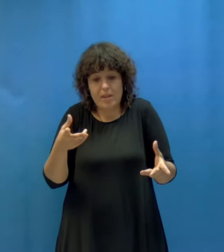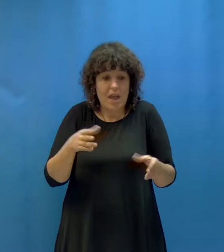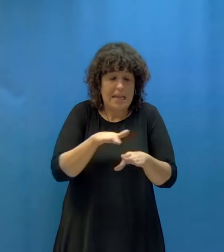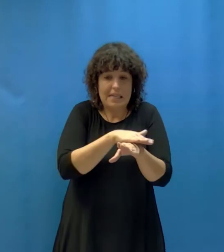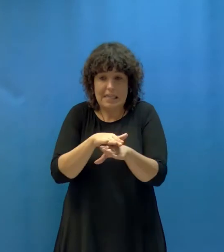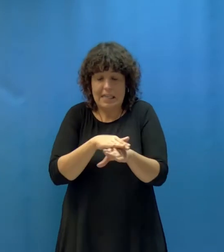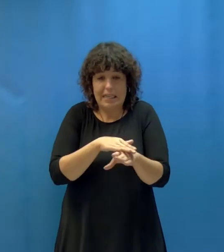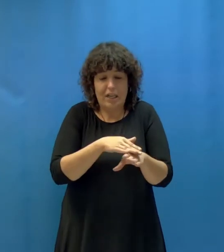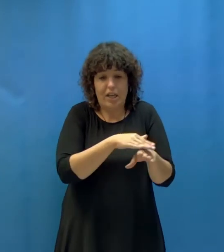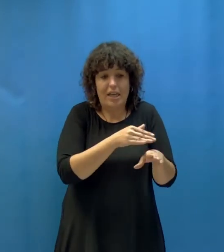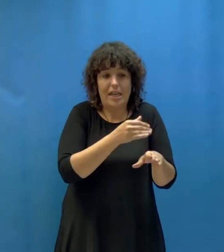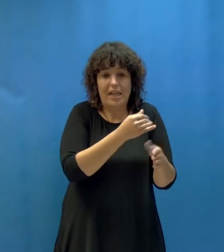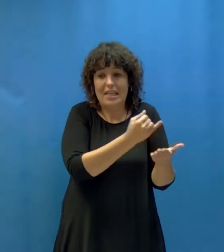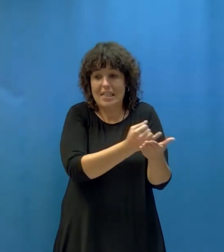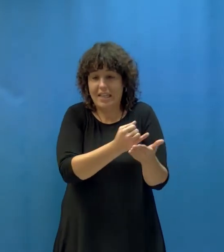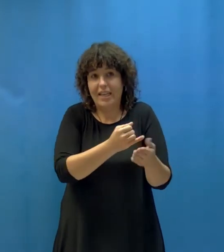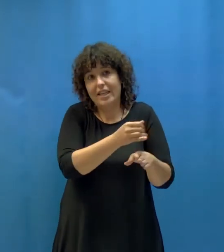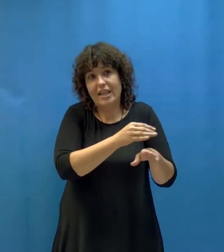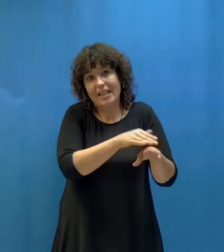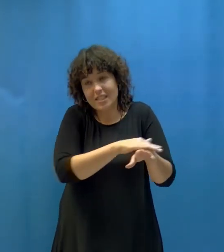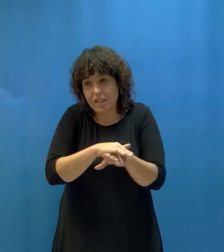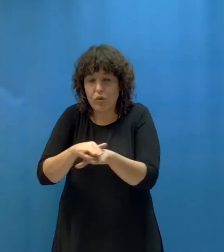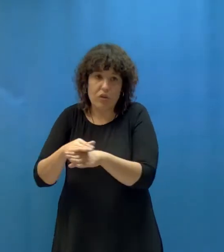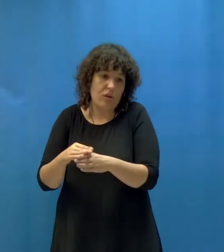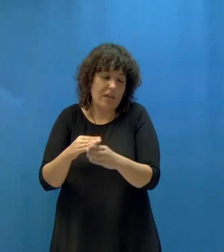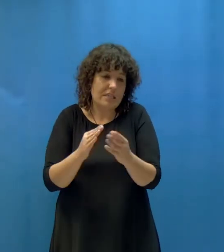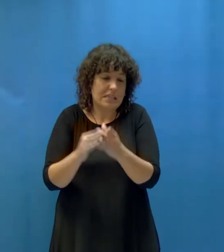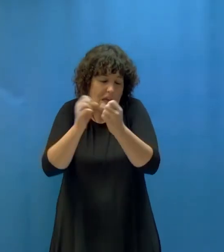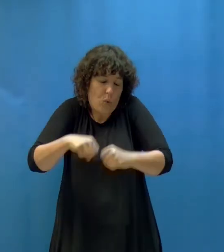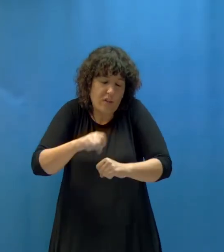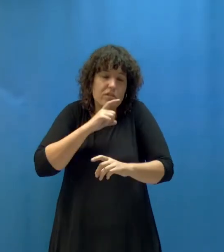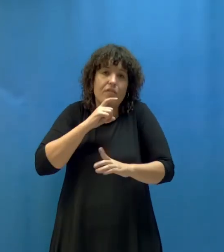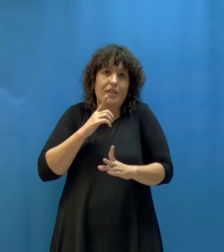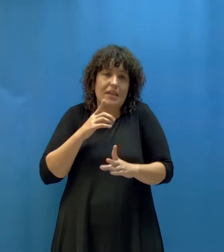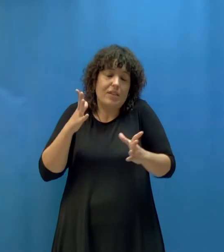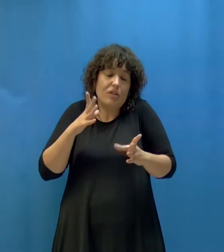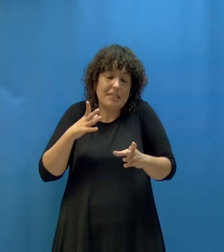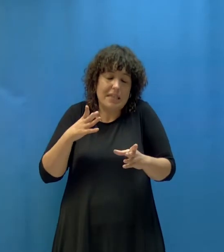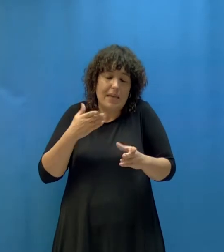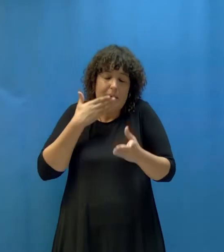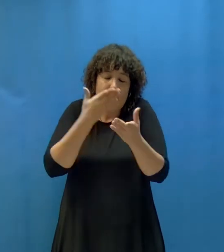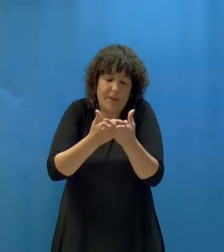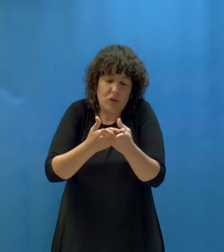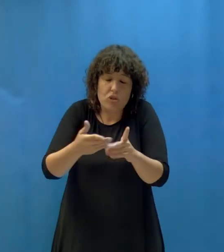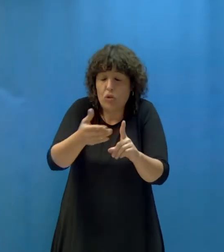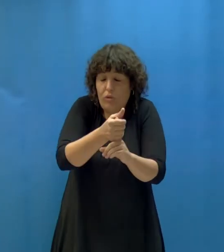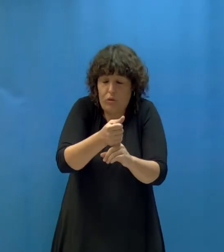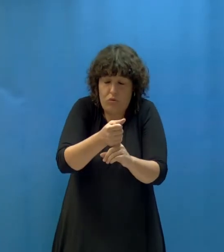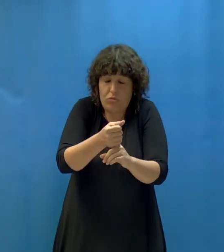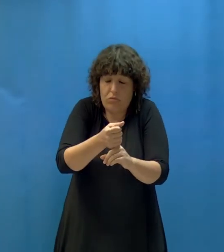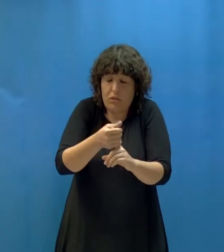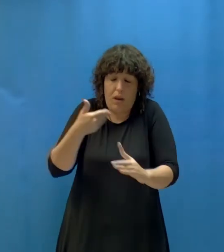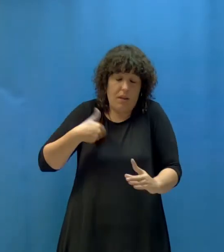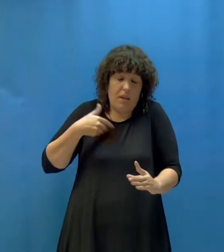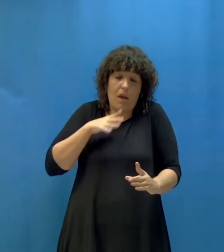entre Ayuntamiento y Diputación, en la forma de explotación, al menos sí que rogamos que se acuerde una solución para que los usuarios que quedan sin servicio, sin